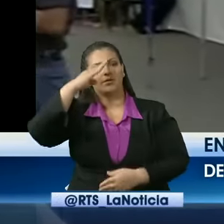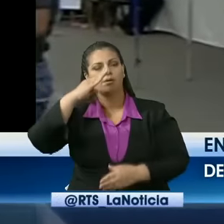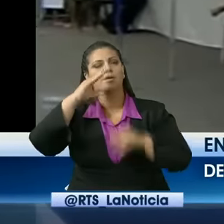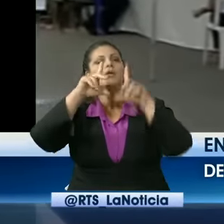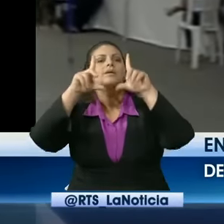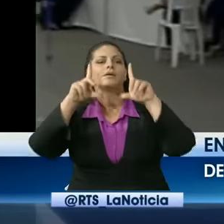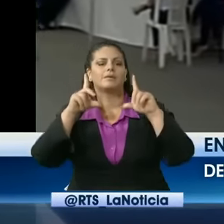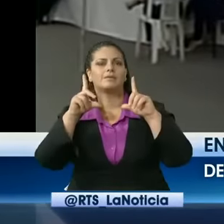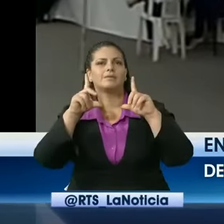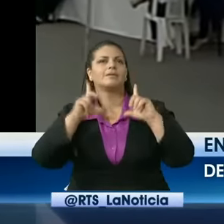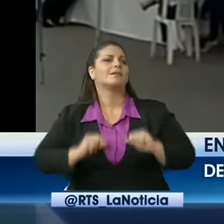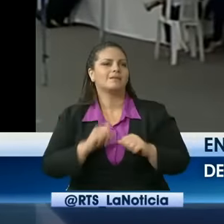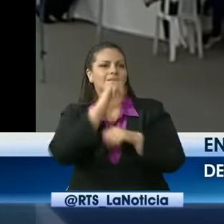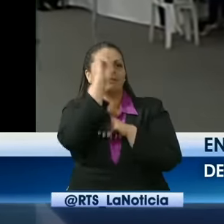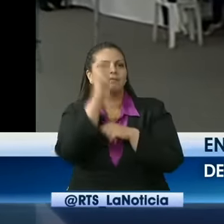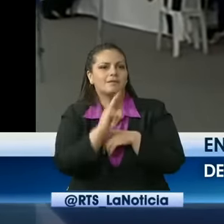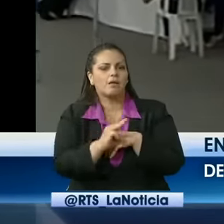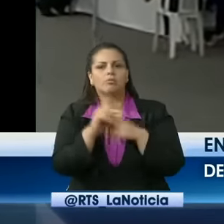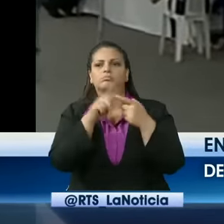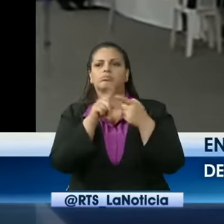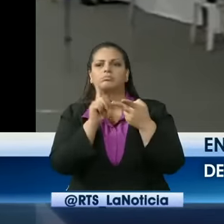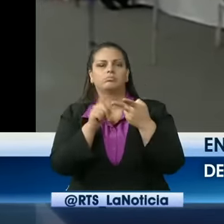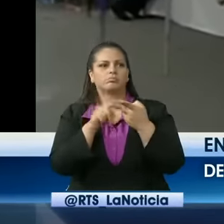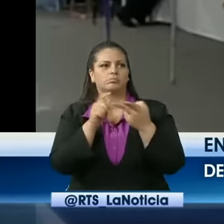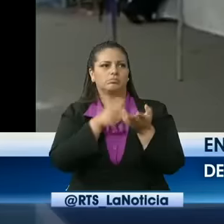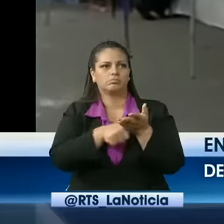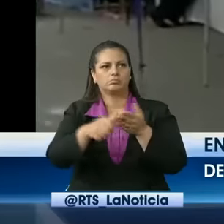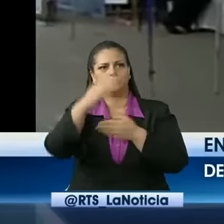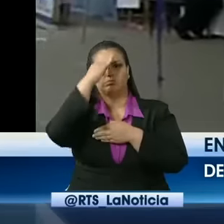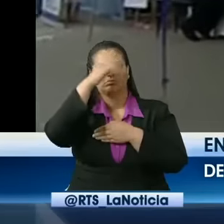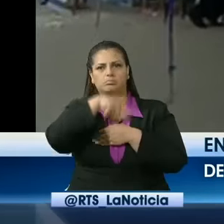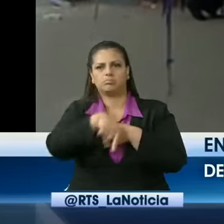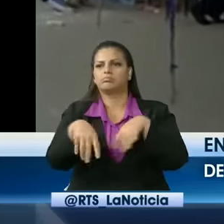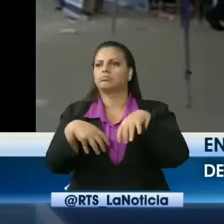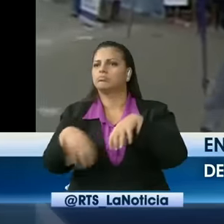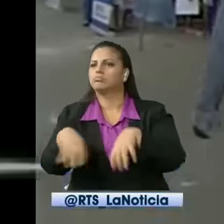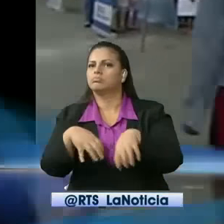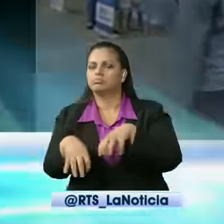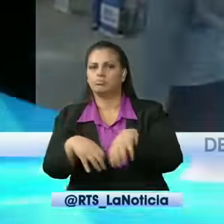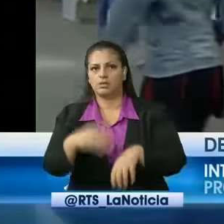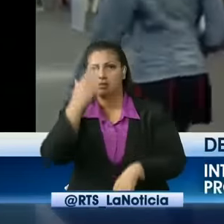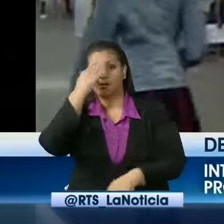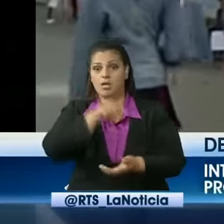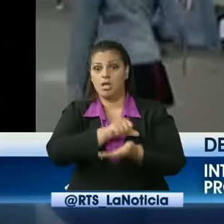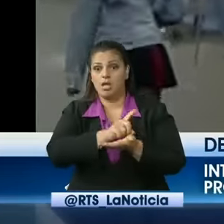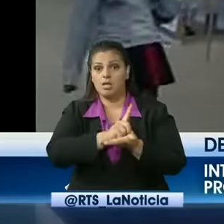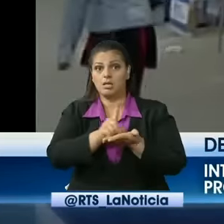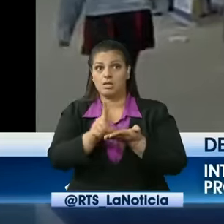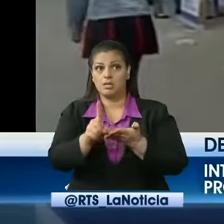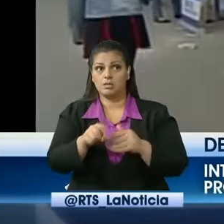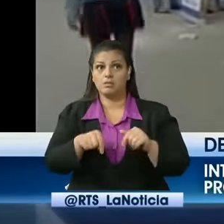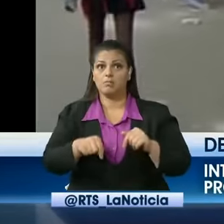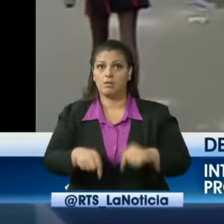de protección para las familias. Recordemos que en esta semana se ha promovido un grupo de